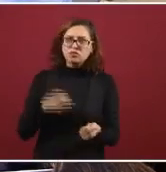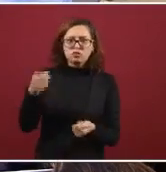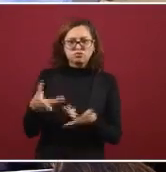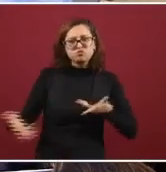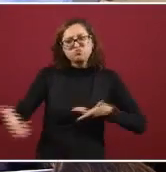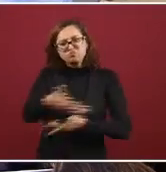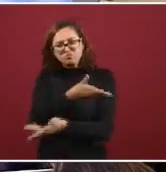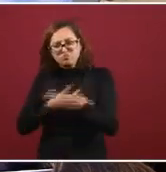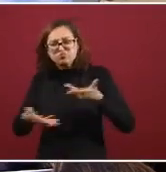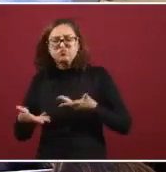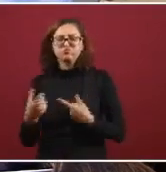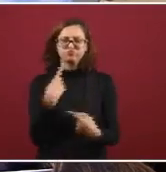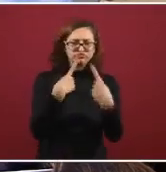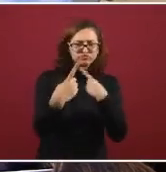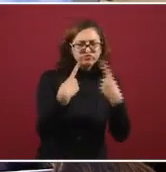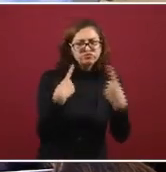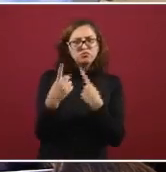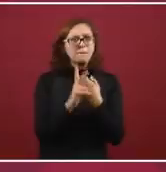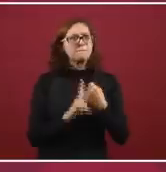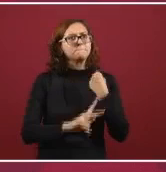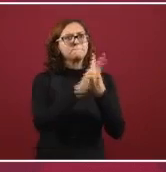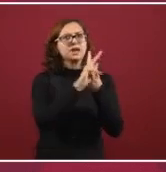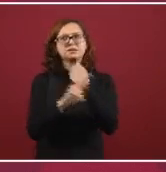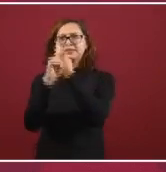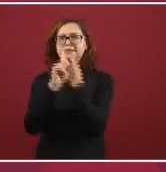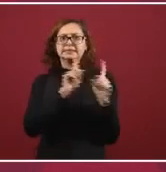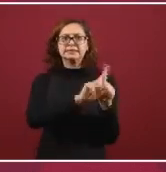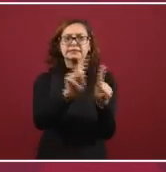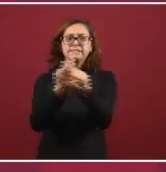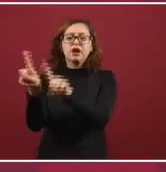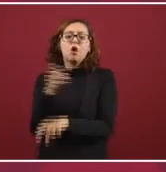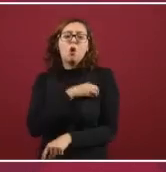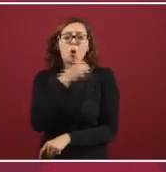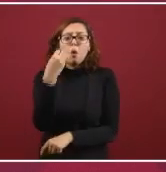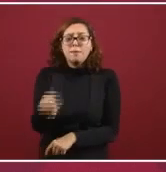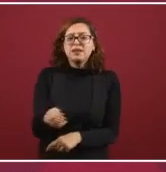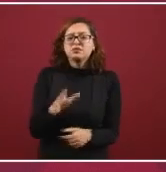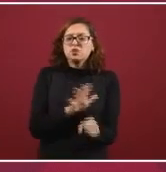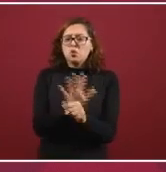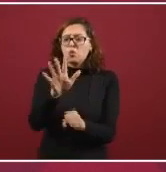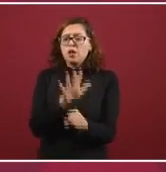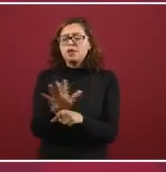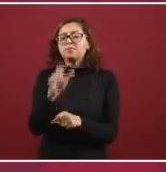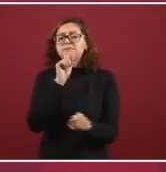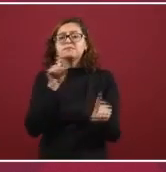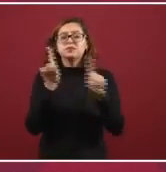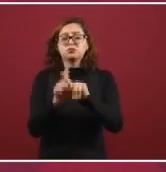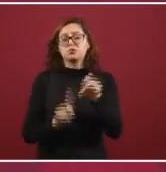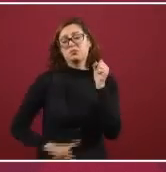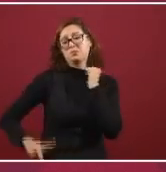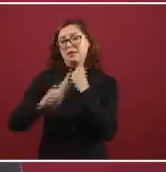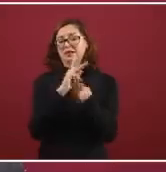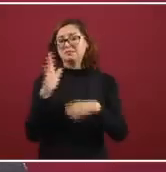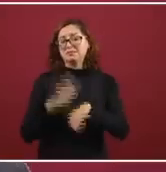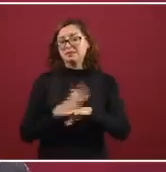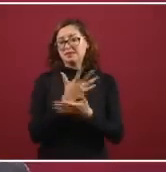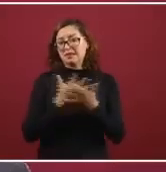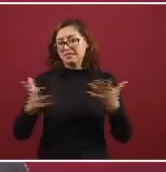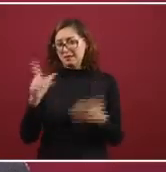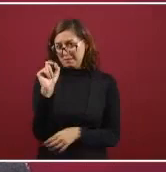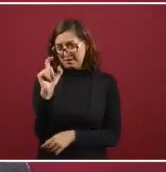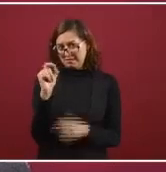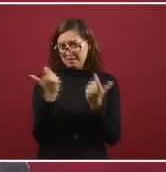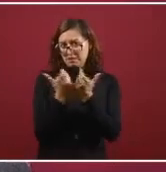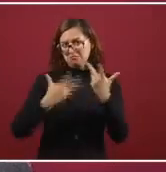cuáles son las obligaciones de los países presentes, de los 20, las 20 economías más grandes del mundo, respecto a los principales flujos